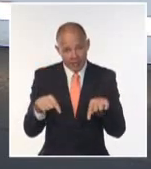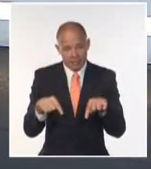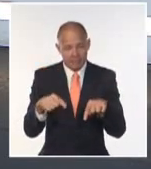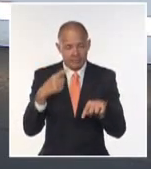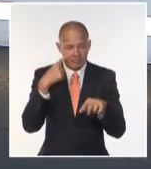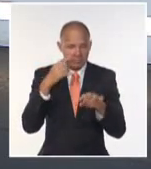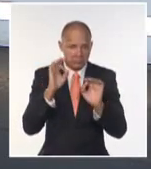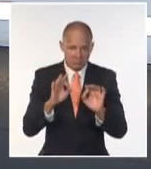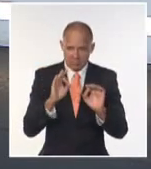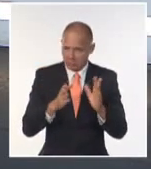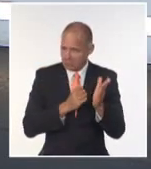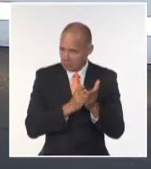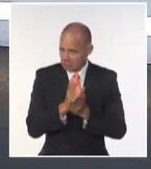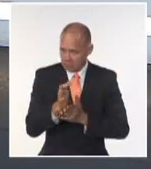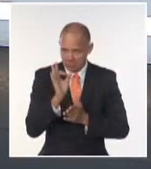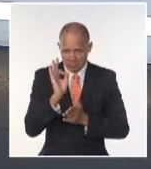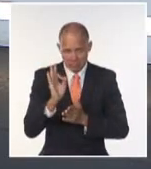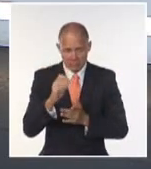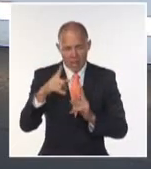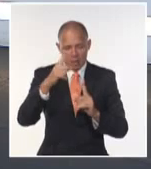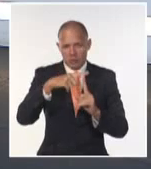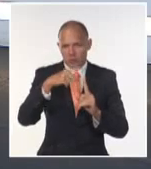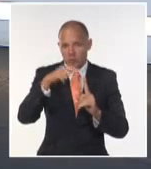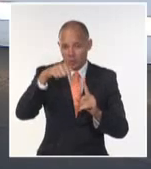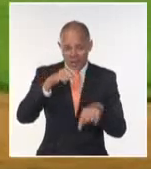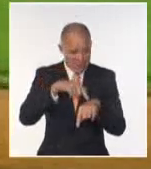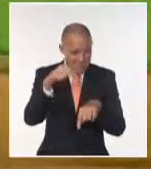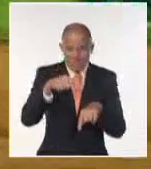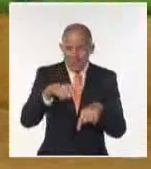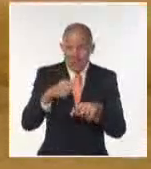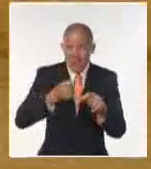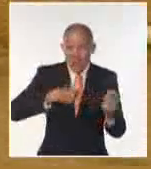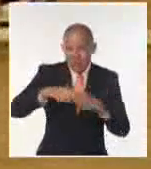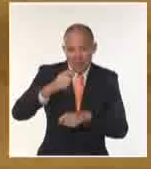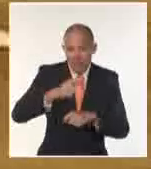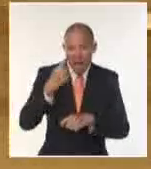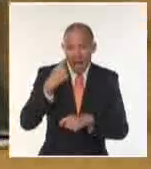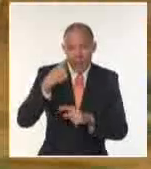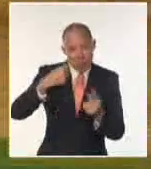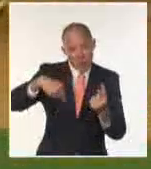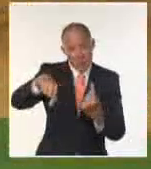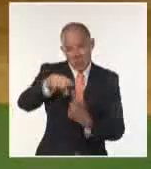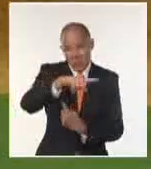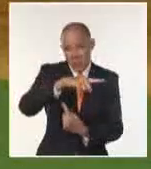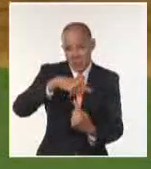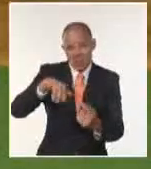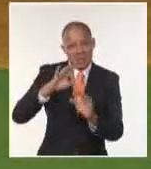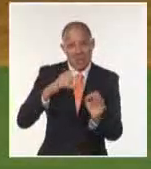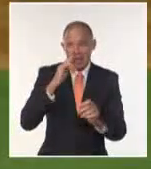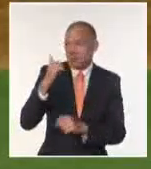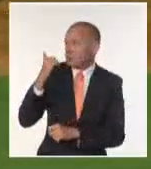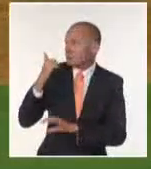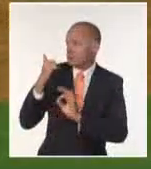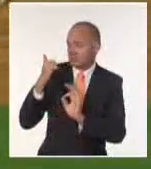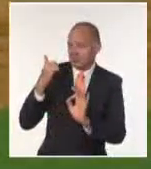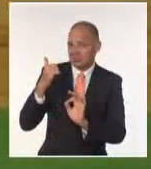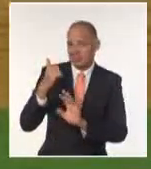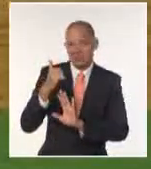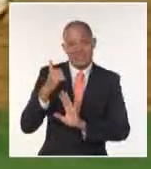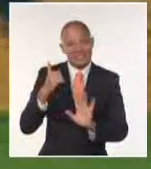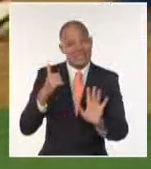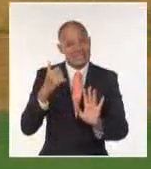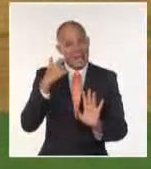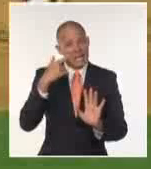ventaja el equipo de las tunas acaban de conectar batazo de vuelta completa ya lo estamos viendo y el choque se pone